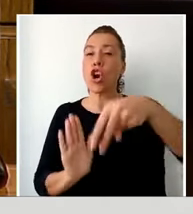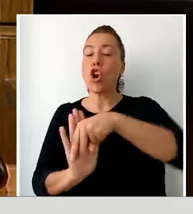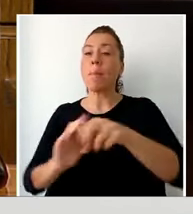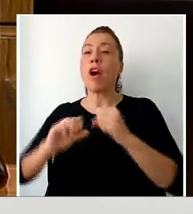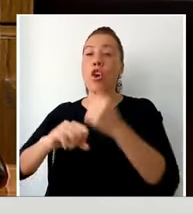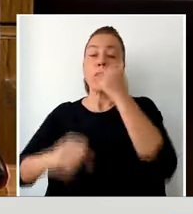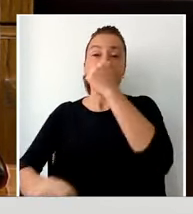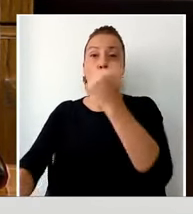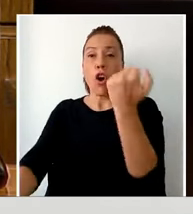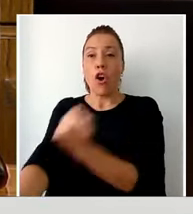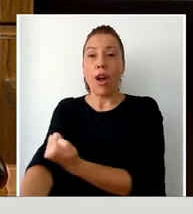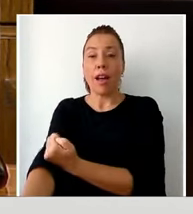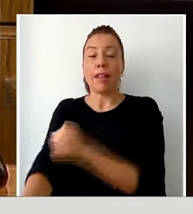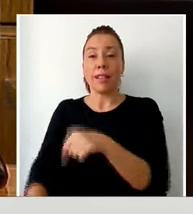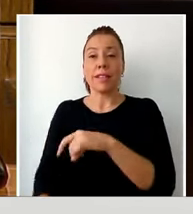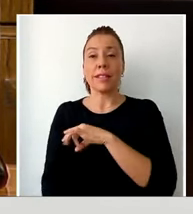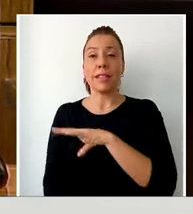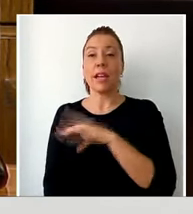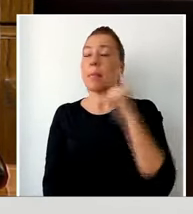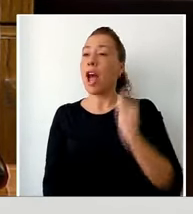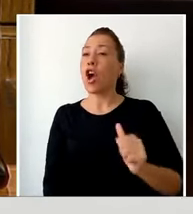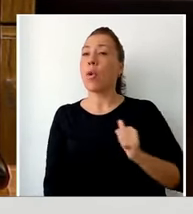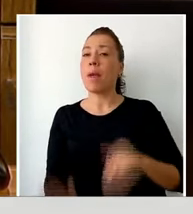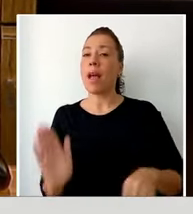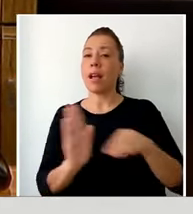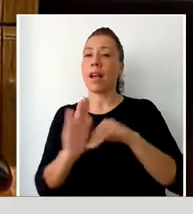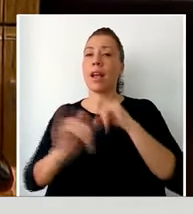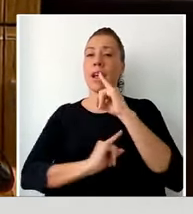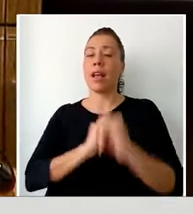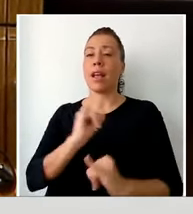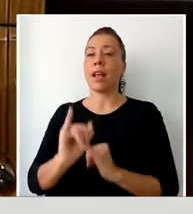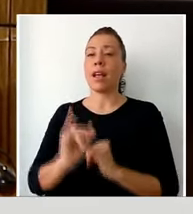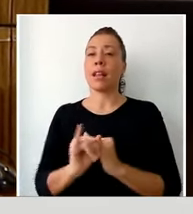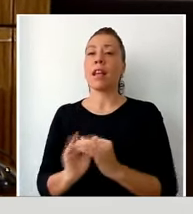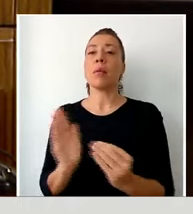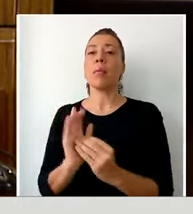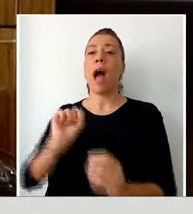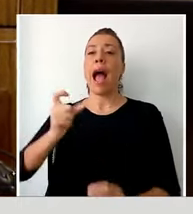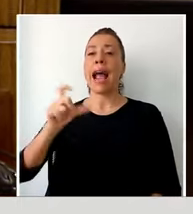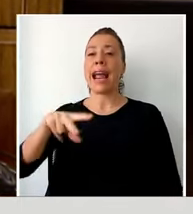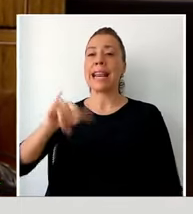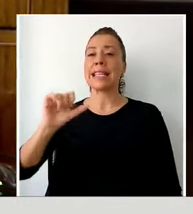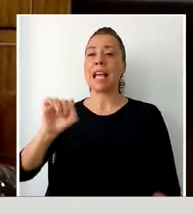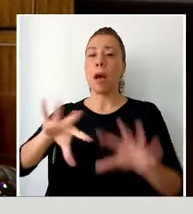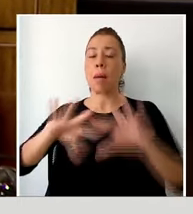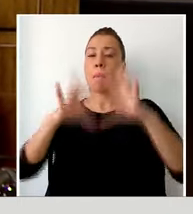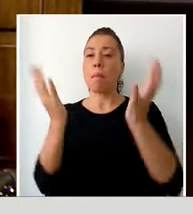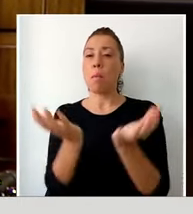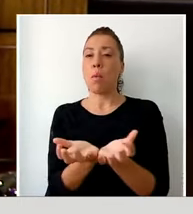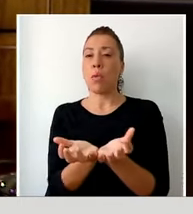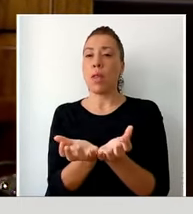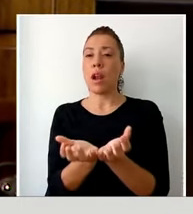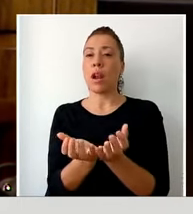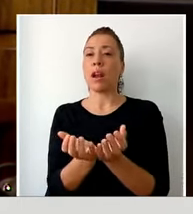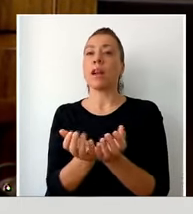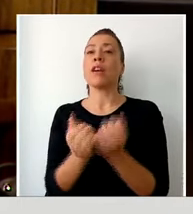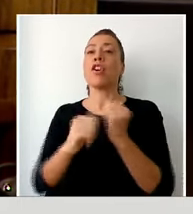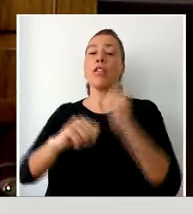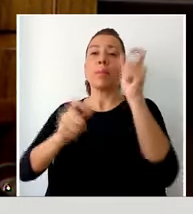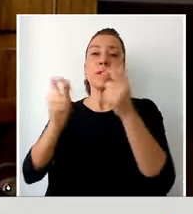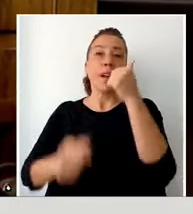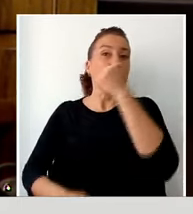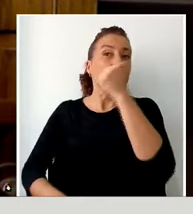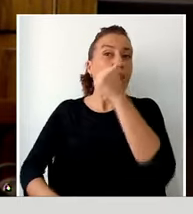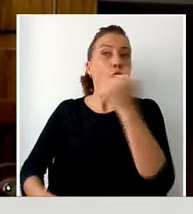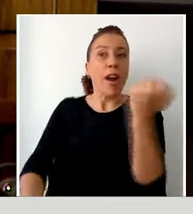chile para cumplir con Los estándares Internacionales establecidos por la agencia mundial de o anticopaje y el nuevo código mundial